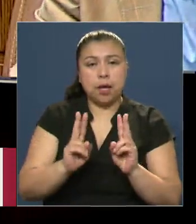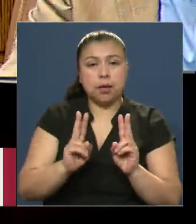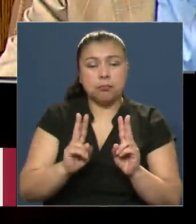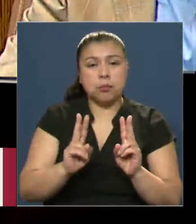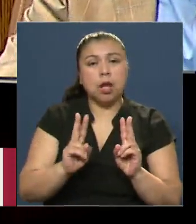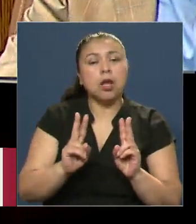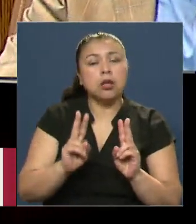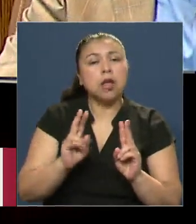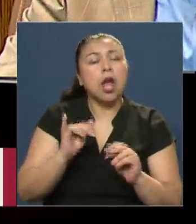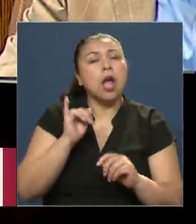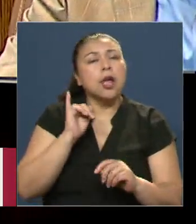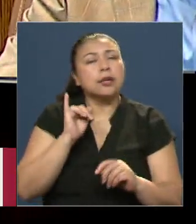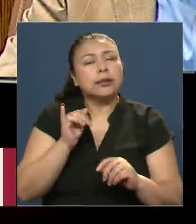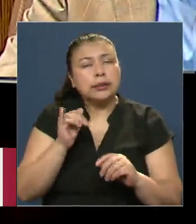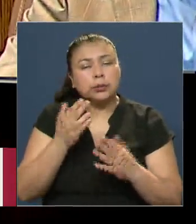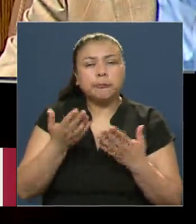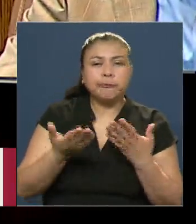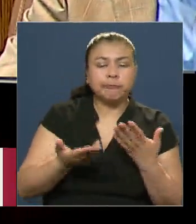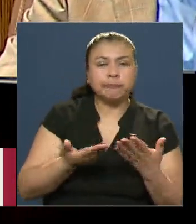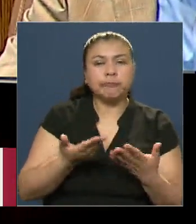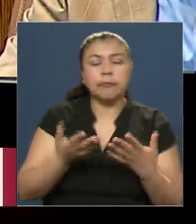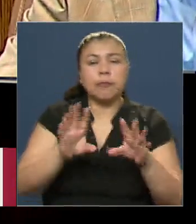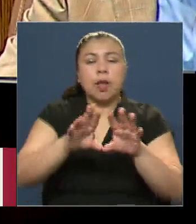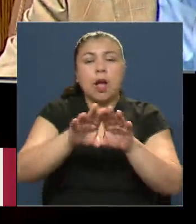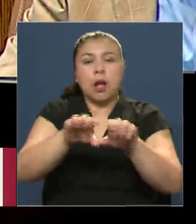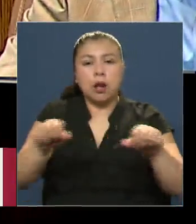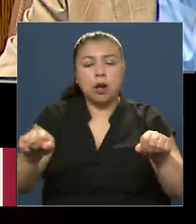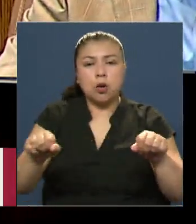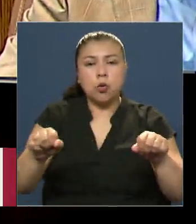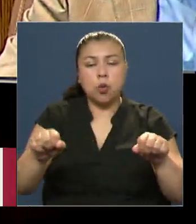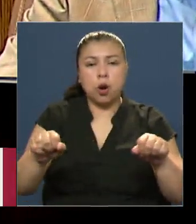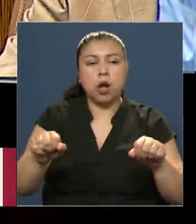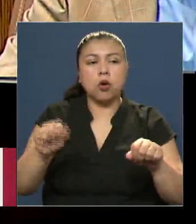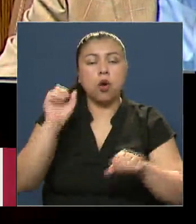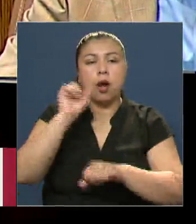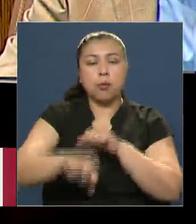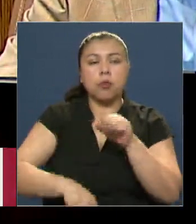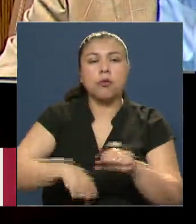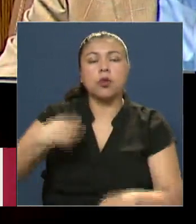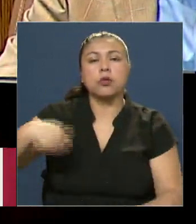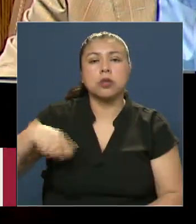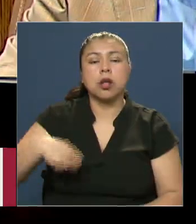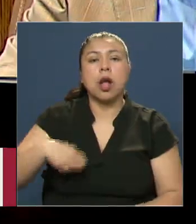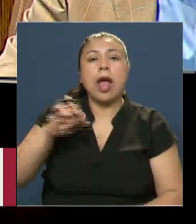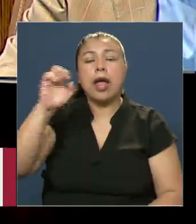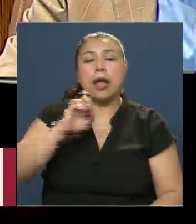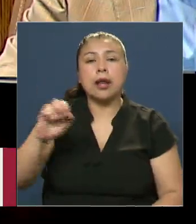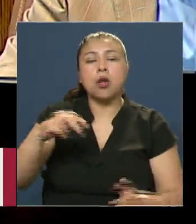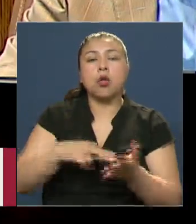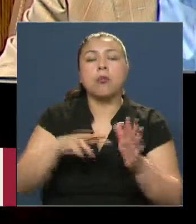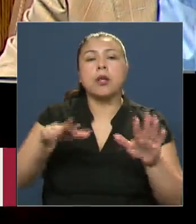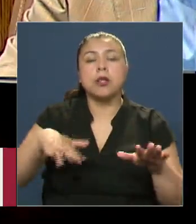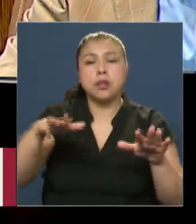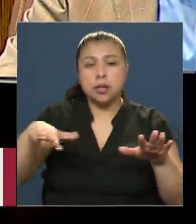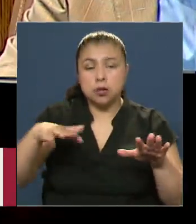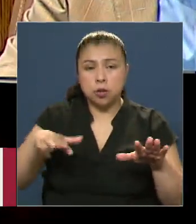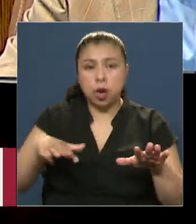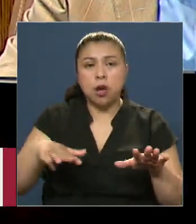dar seguimiento al acuerdo aprobado por el Senado en enero del año 2019 y aprobado de manera